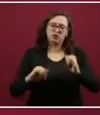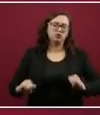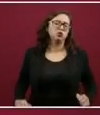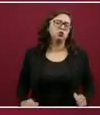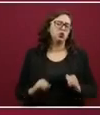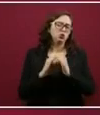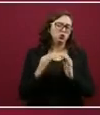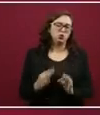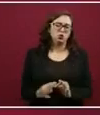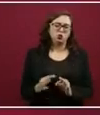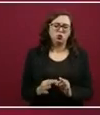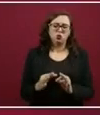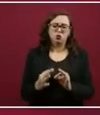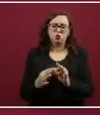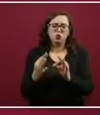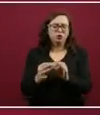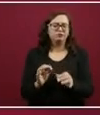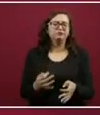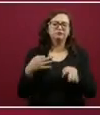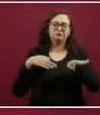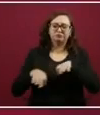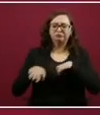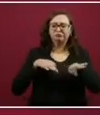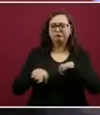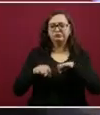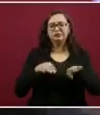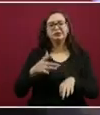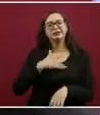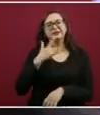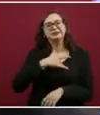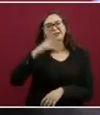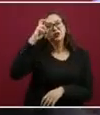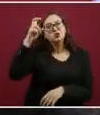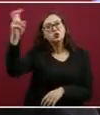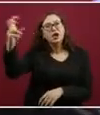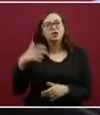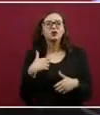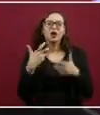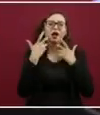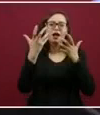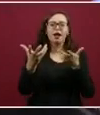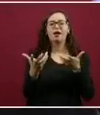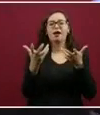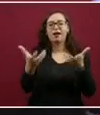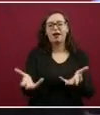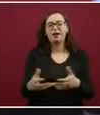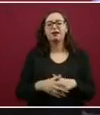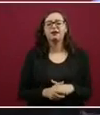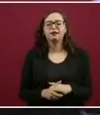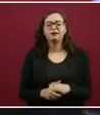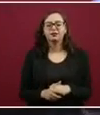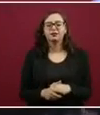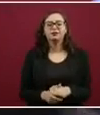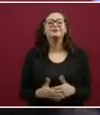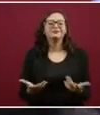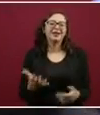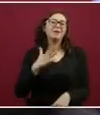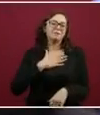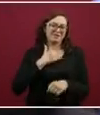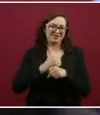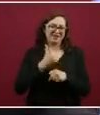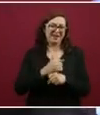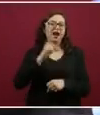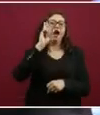le permitió, pues, volver a tener expectativas, volver a tener esperanza. Esa mujer era mi abuela materna,